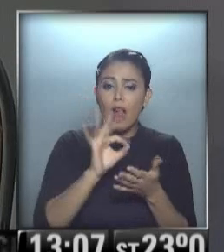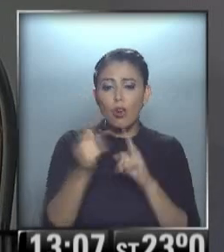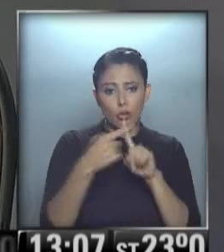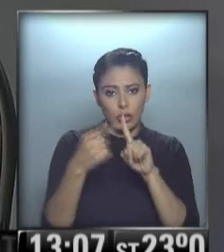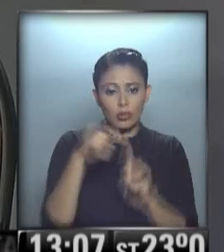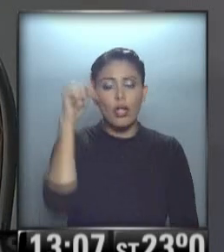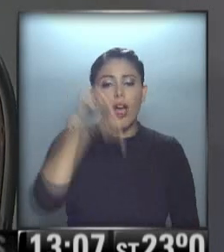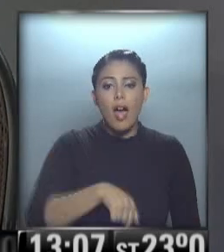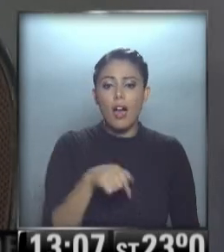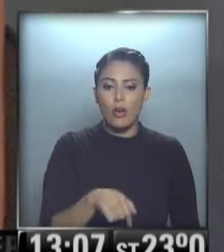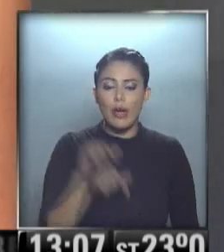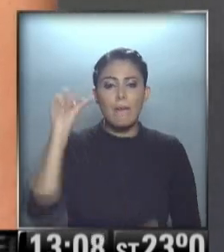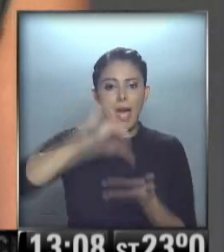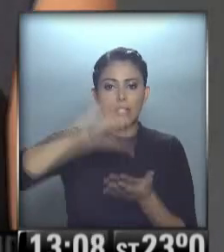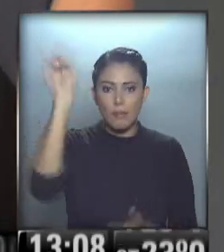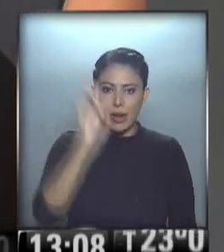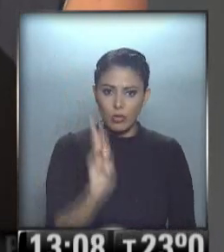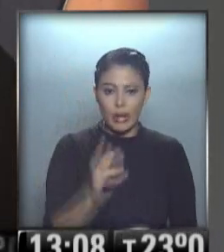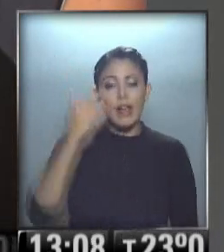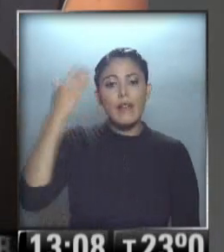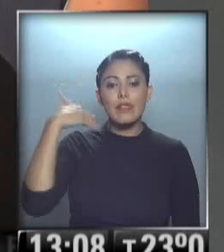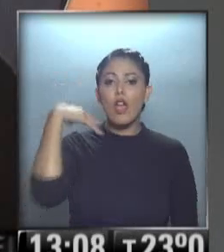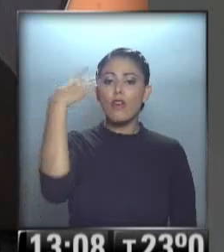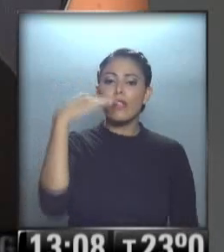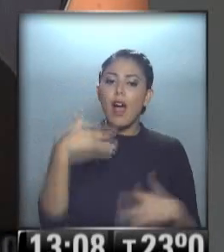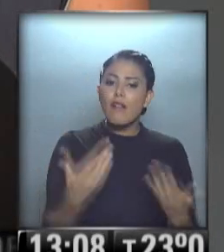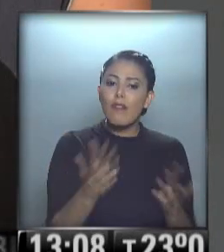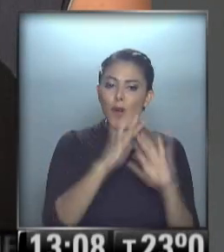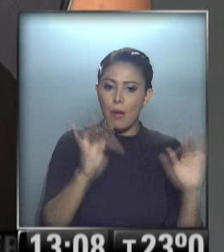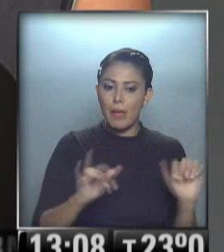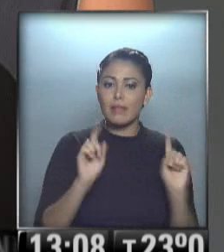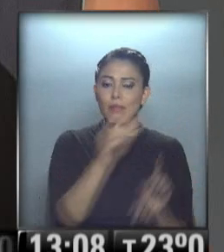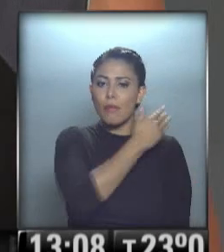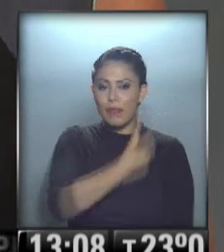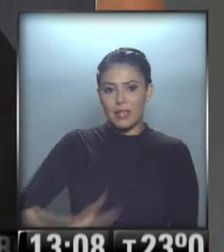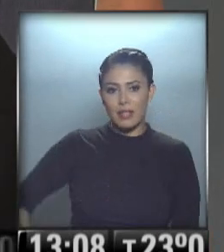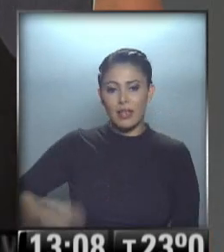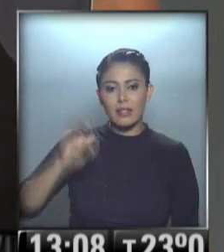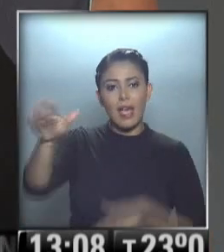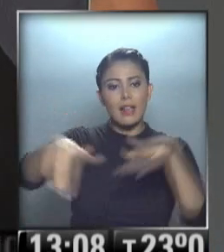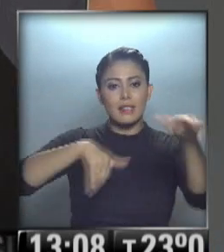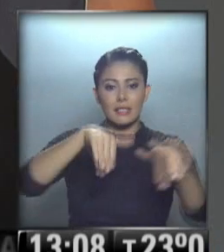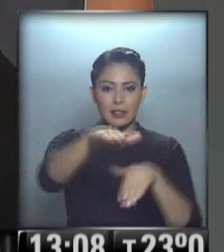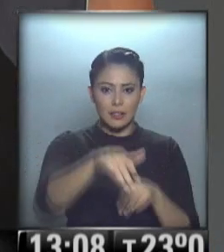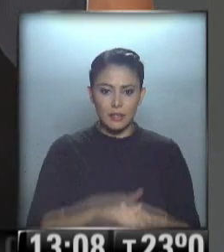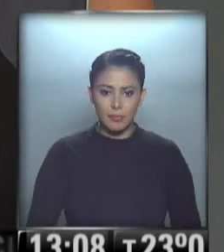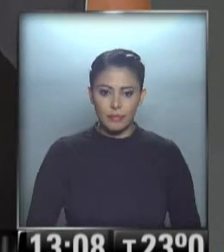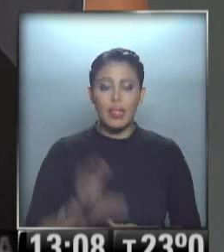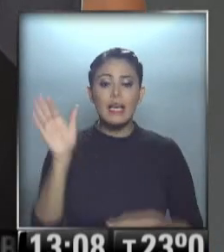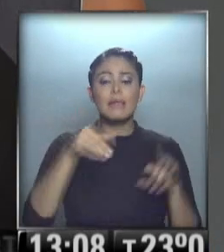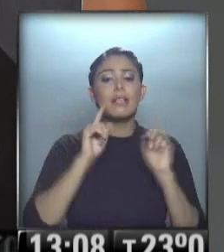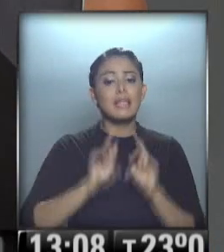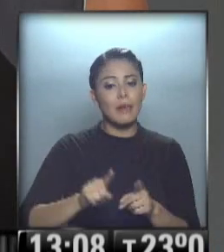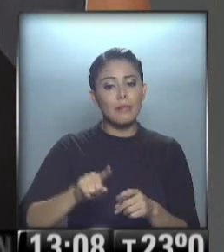Nos vamos ahora a Venezuela. Hubo una conferencia por la paz, la convocó el presidente de ese país, Nicolás Maduro. Convocó a su vez